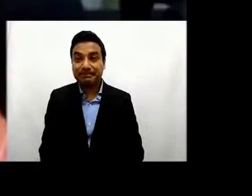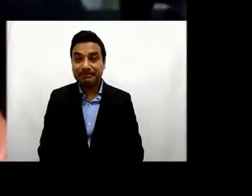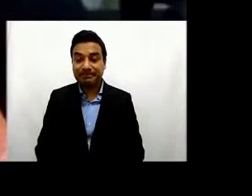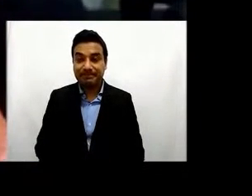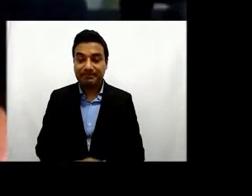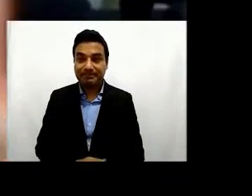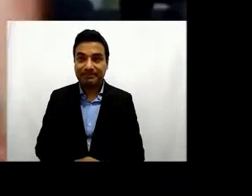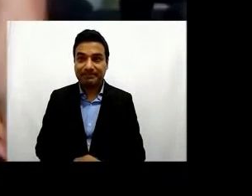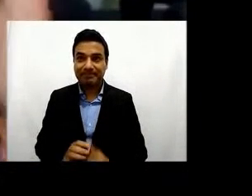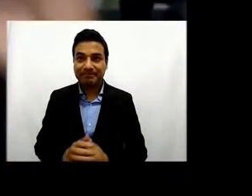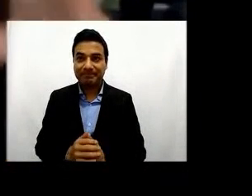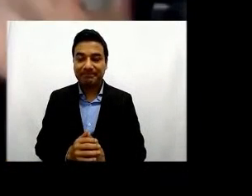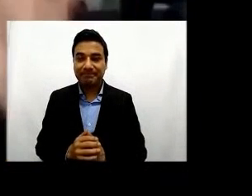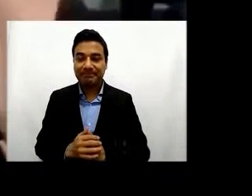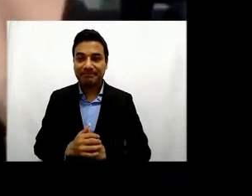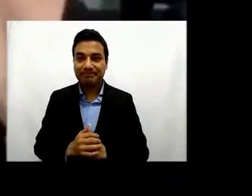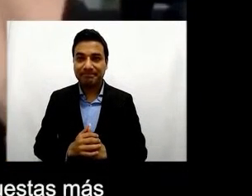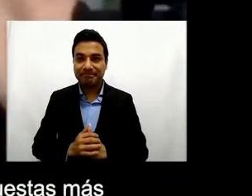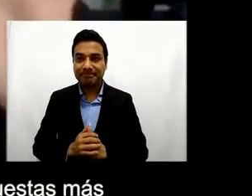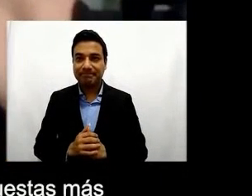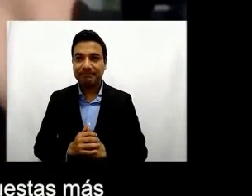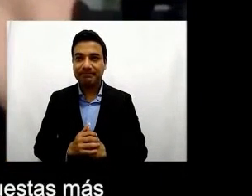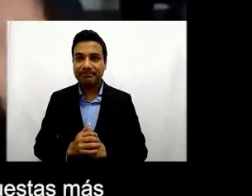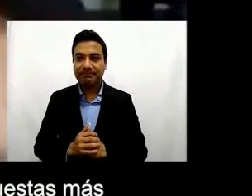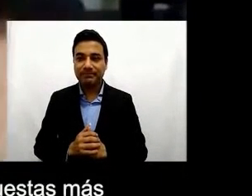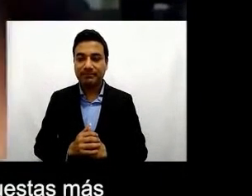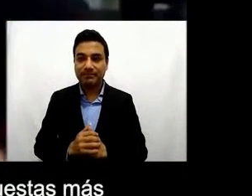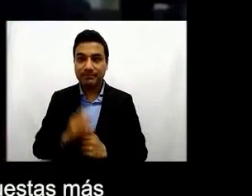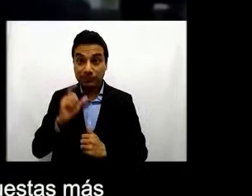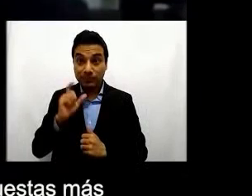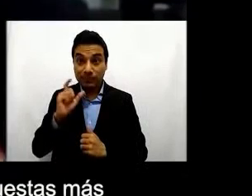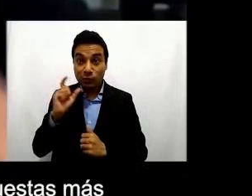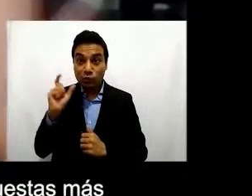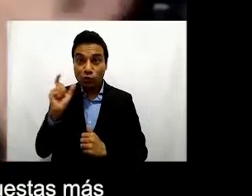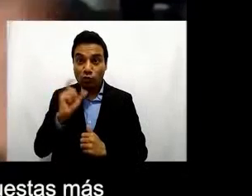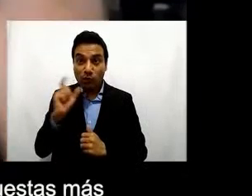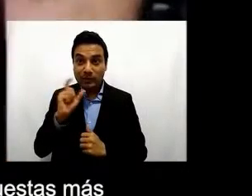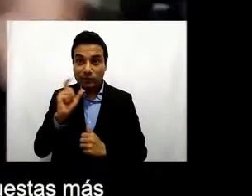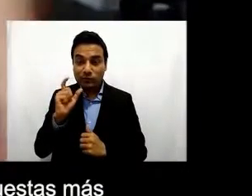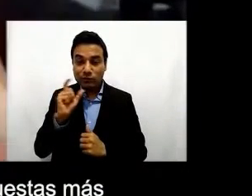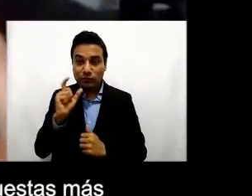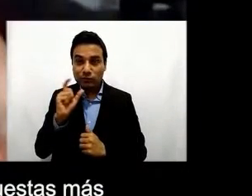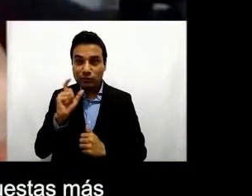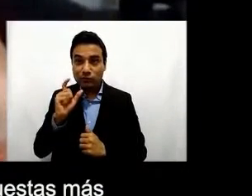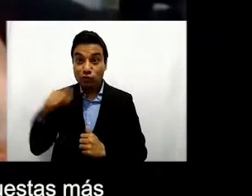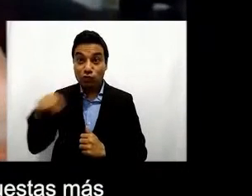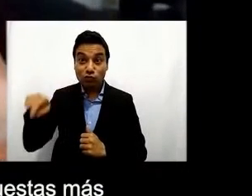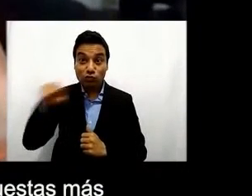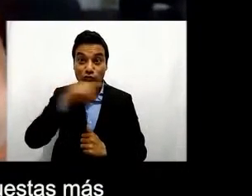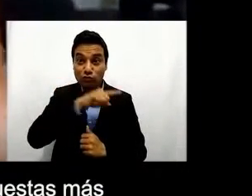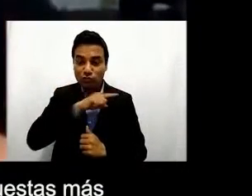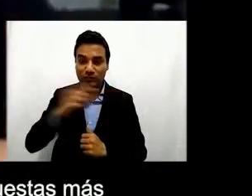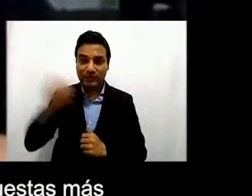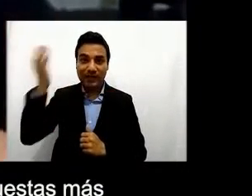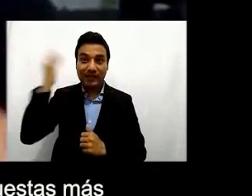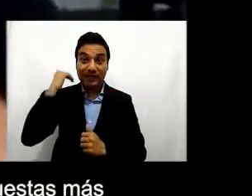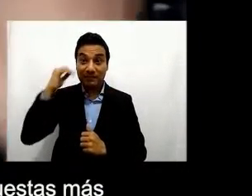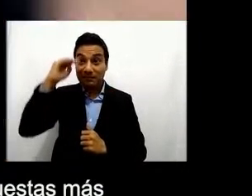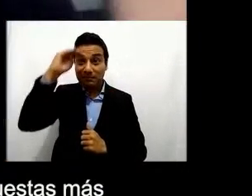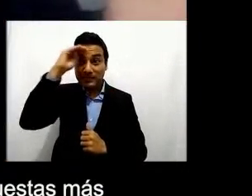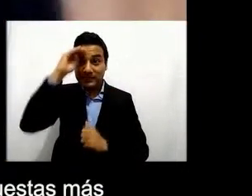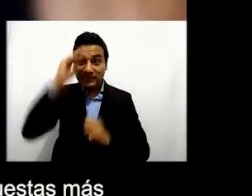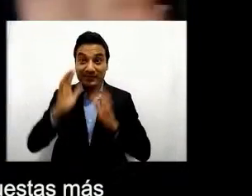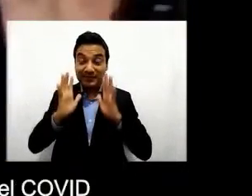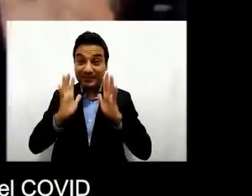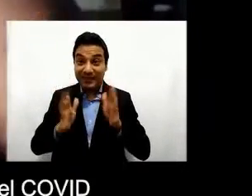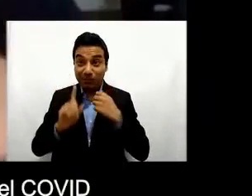me gusta como partir de aquí. Cuando parece que ya teníamos algunas de las respuestas más o menos solucionadas,